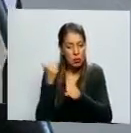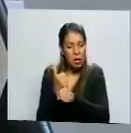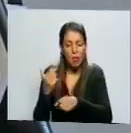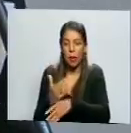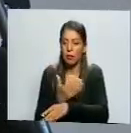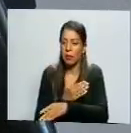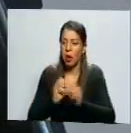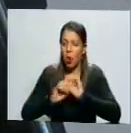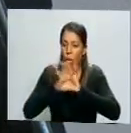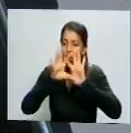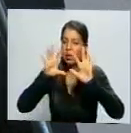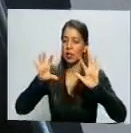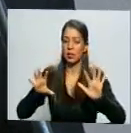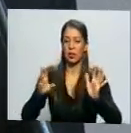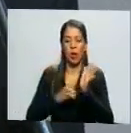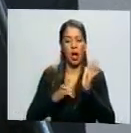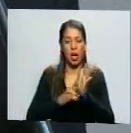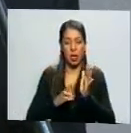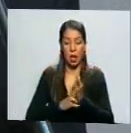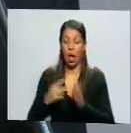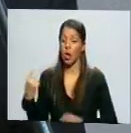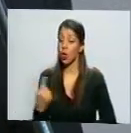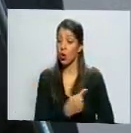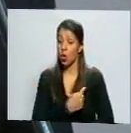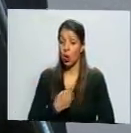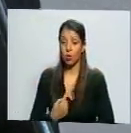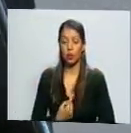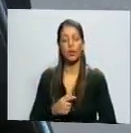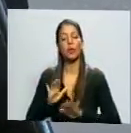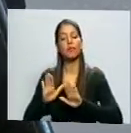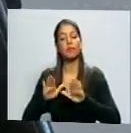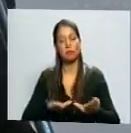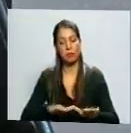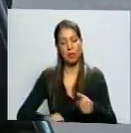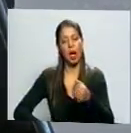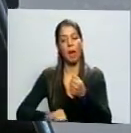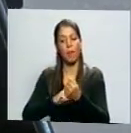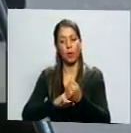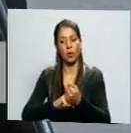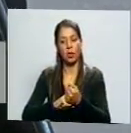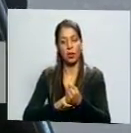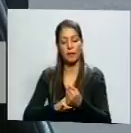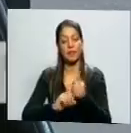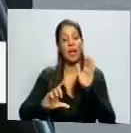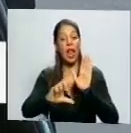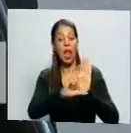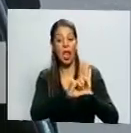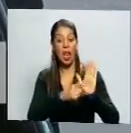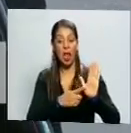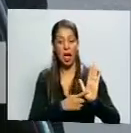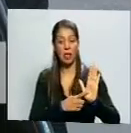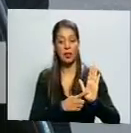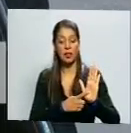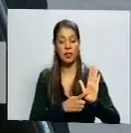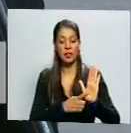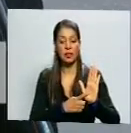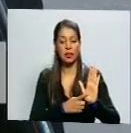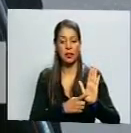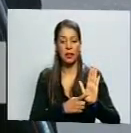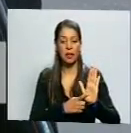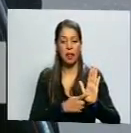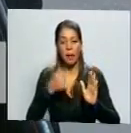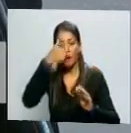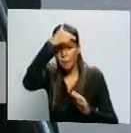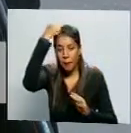de transparencia. Es por eso que nosotros apoyamos esta ley que está presentando